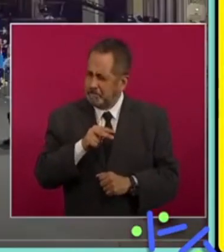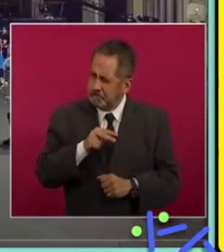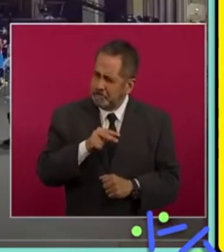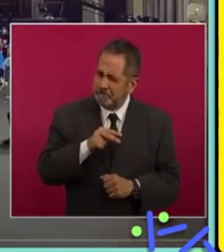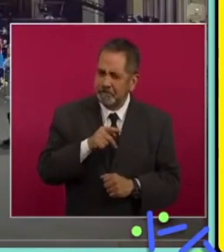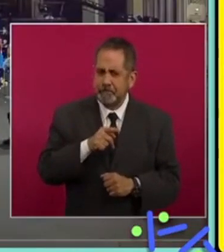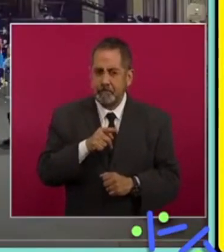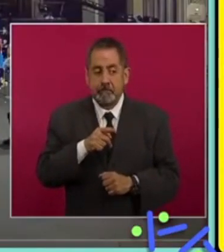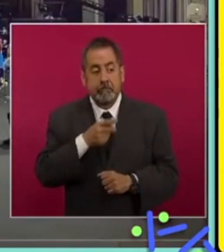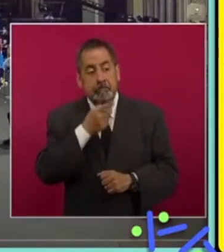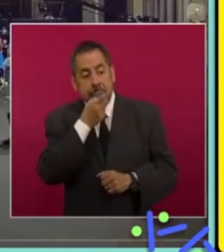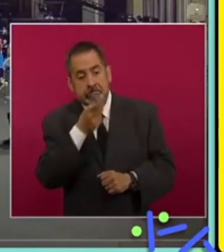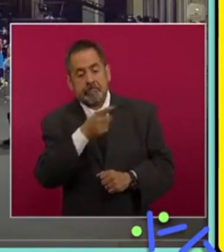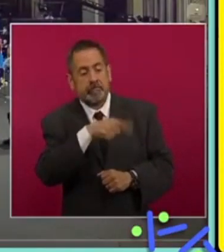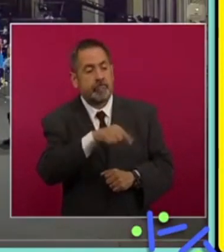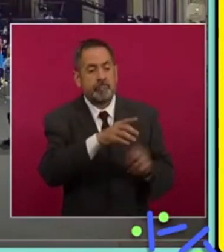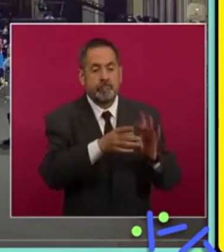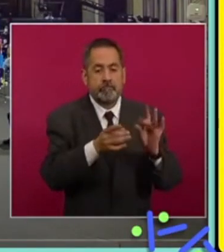porque se dijo,